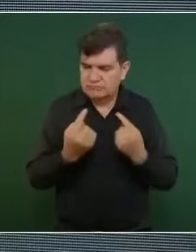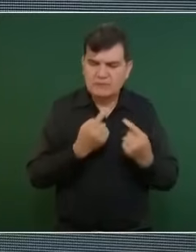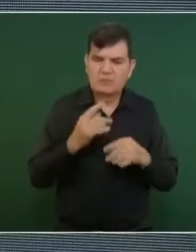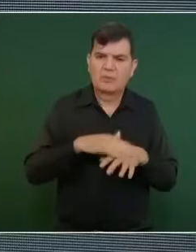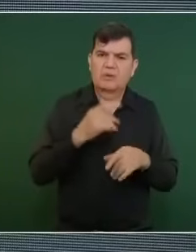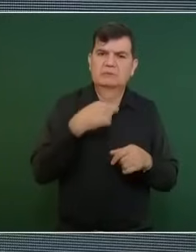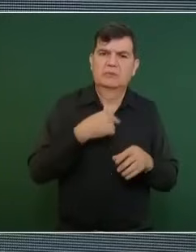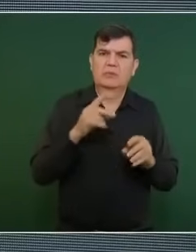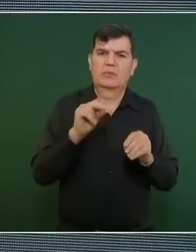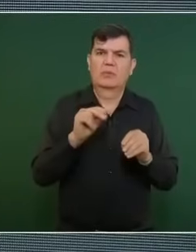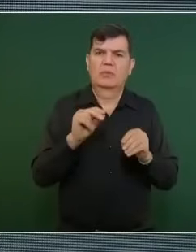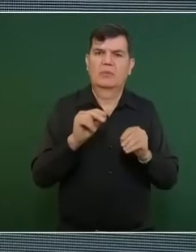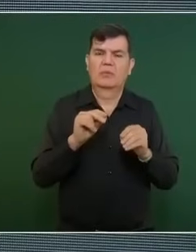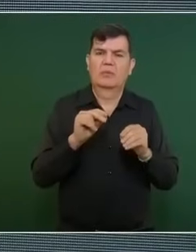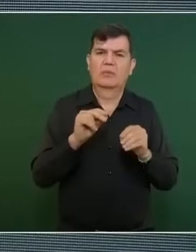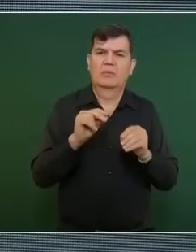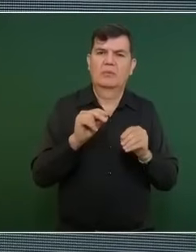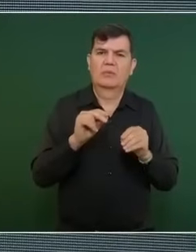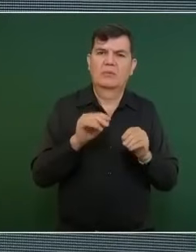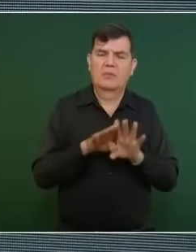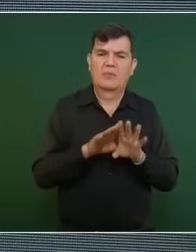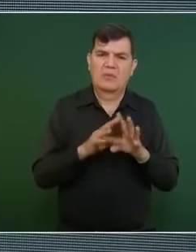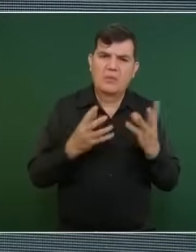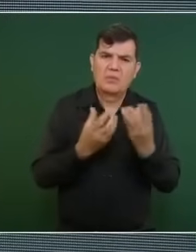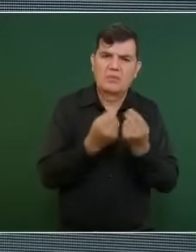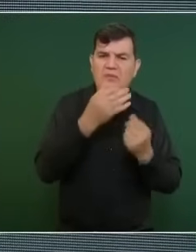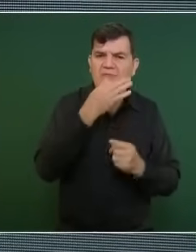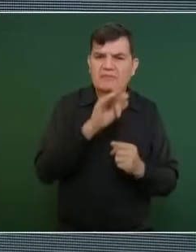porque no los dejaron estar en la fiesta,